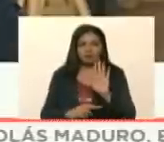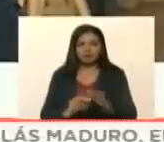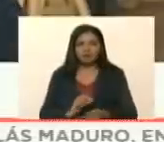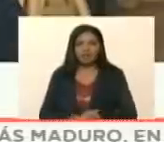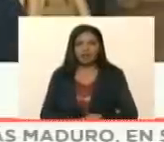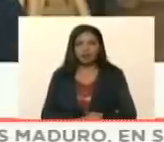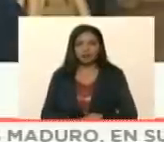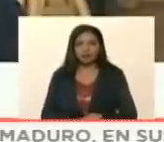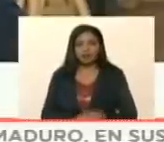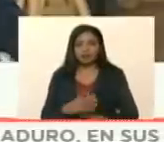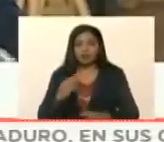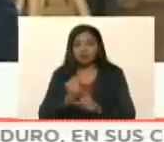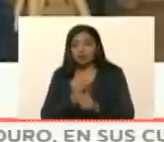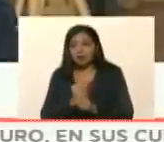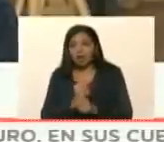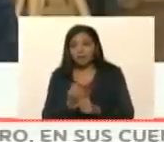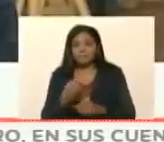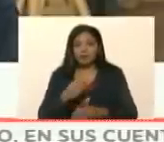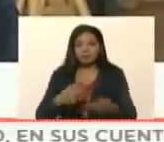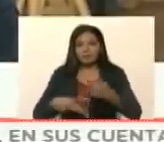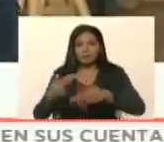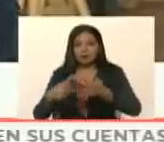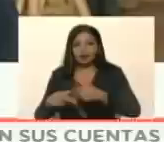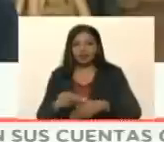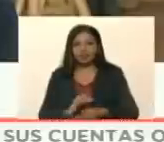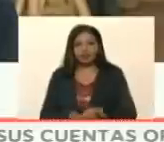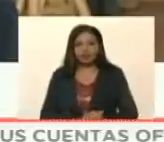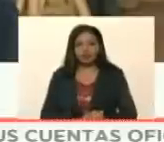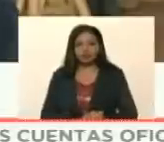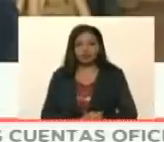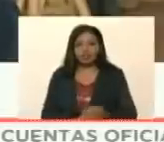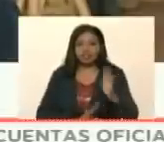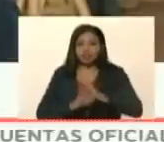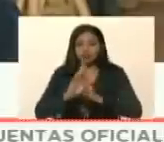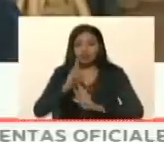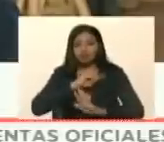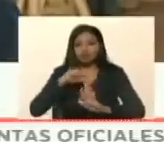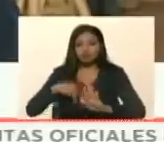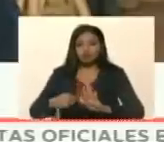producir, trabajar, construir y desarrollar una nueva economía,